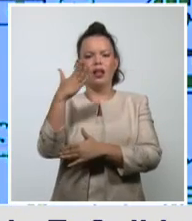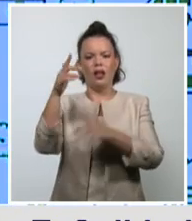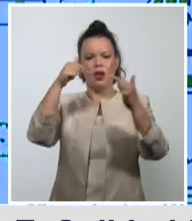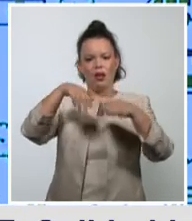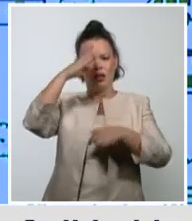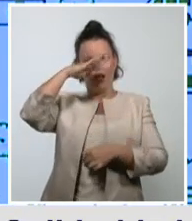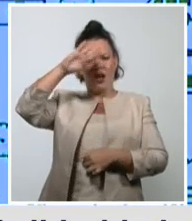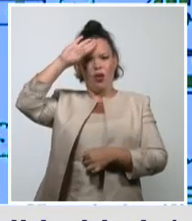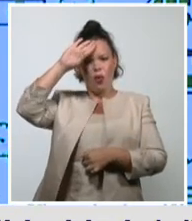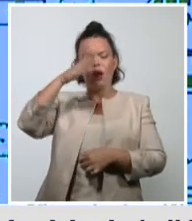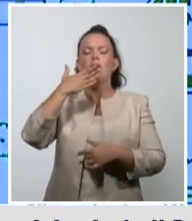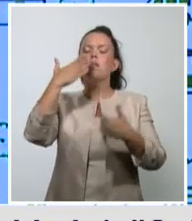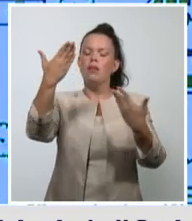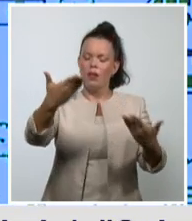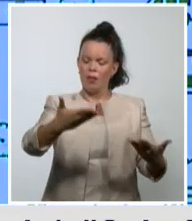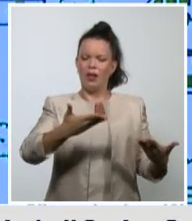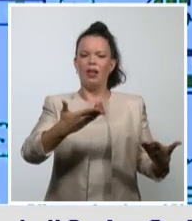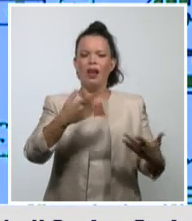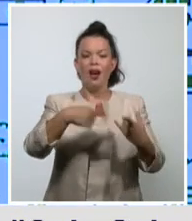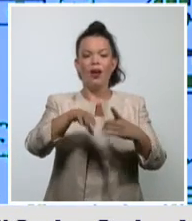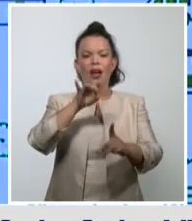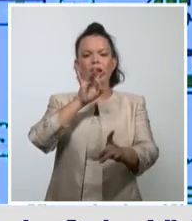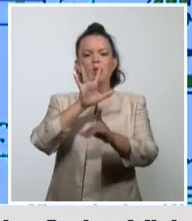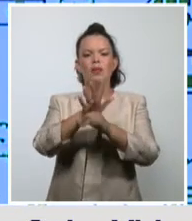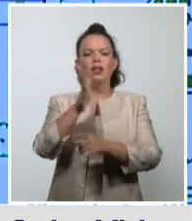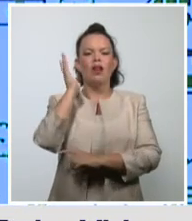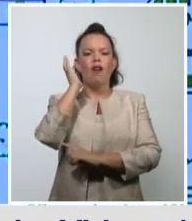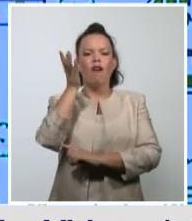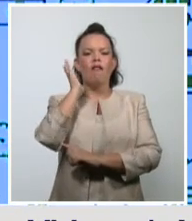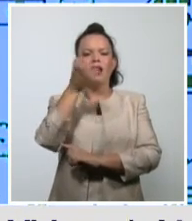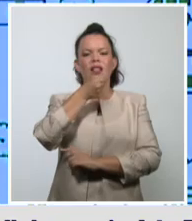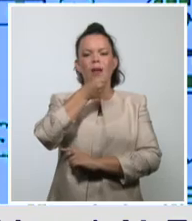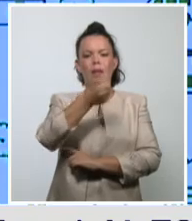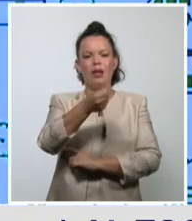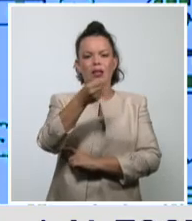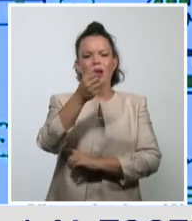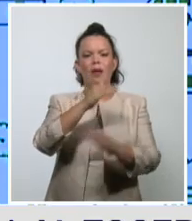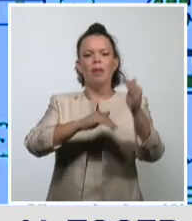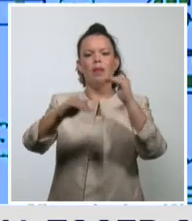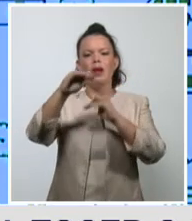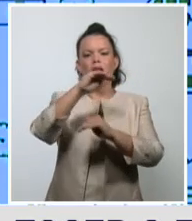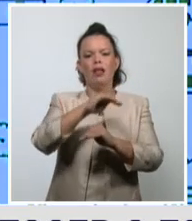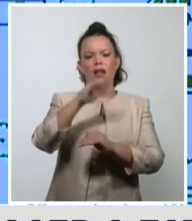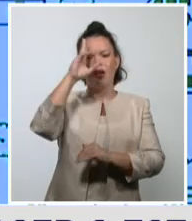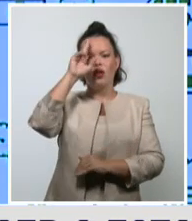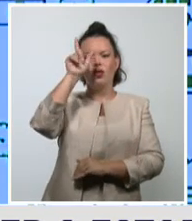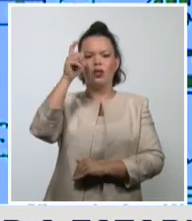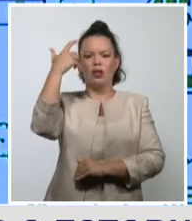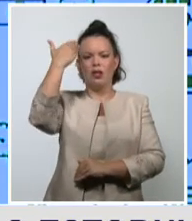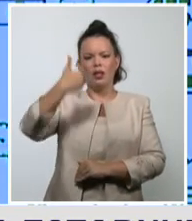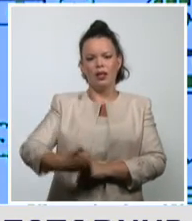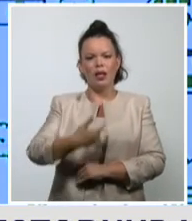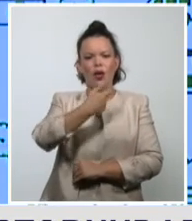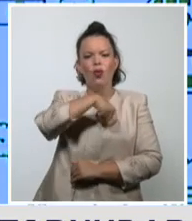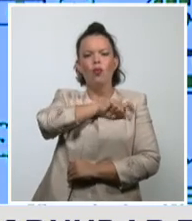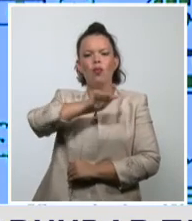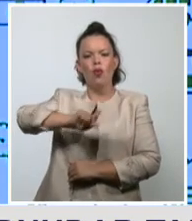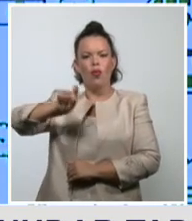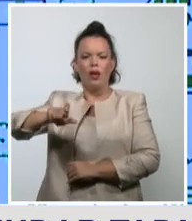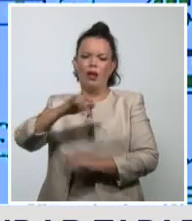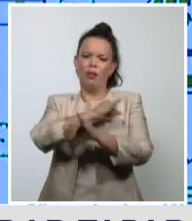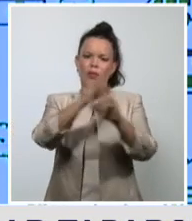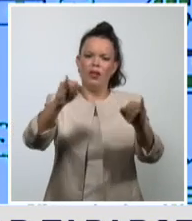bienvenida e iniciamos de inmediato la conferencia de prensa del Ministerio de Salud Pública sobre la actualización de la situación epidemiológica del